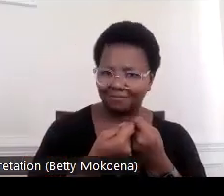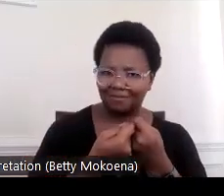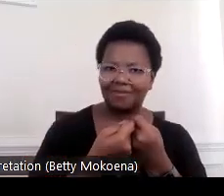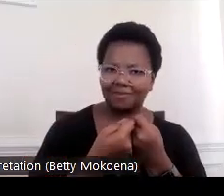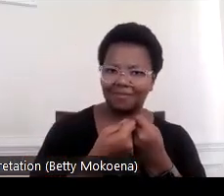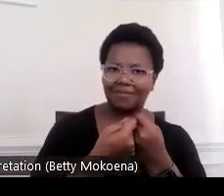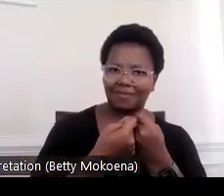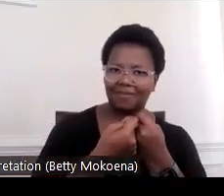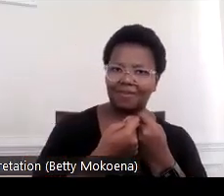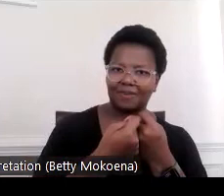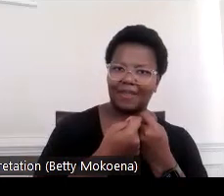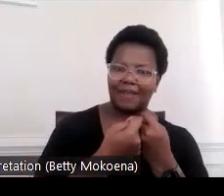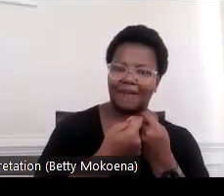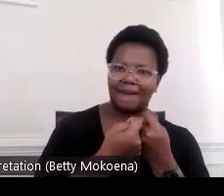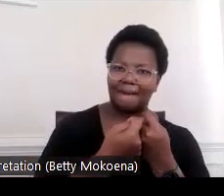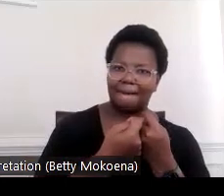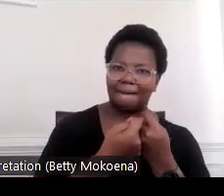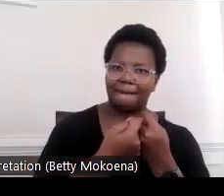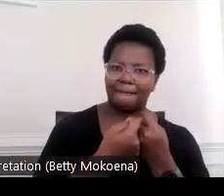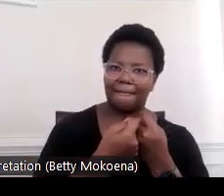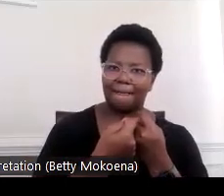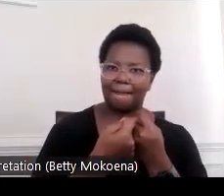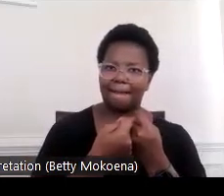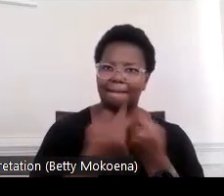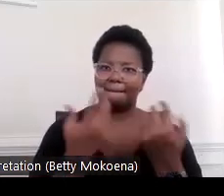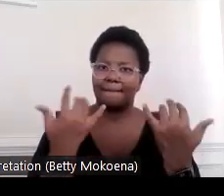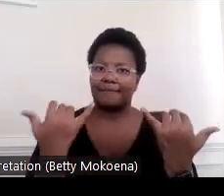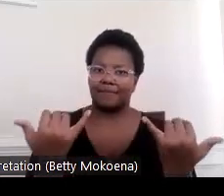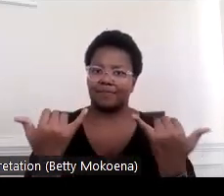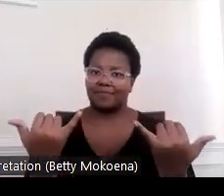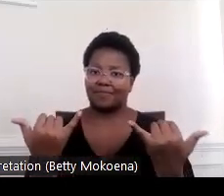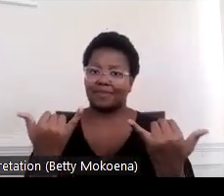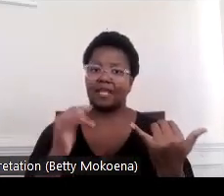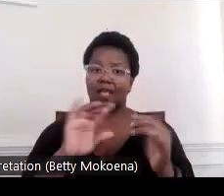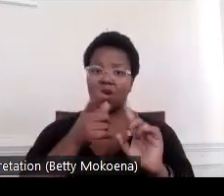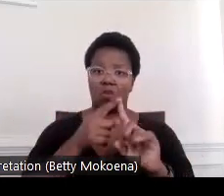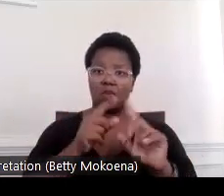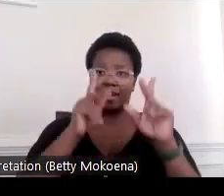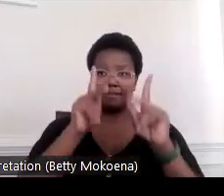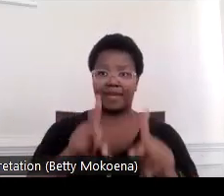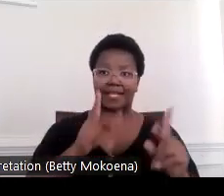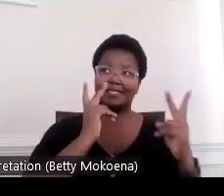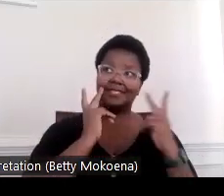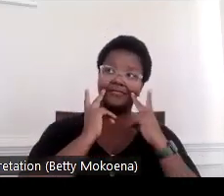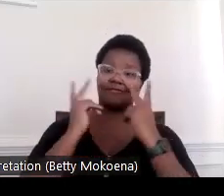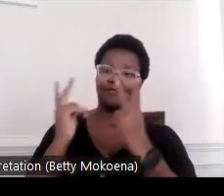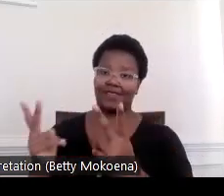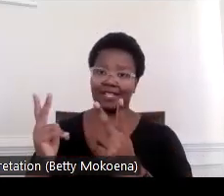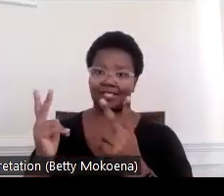o de Los Yankees verdad y cuando alguien visita